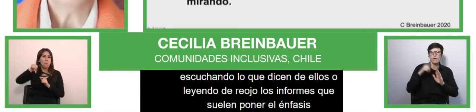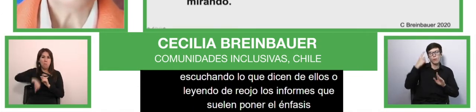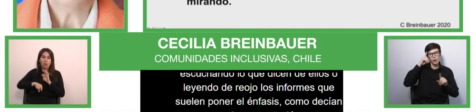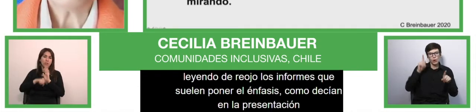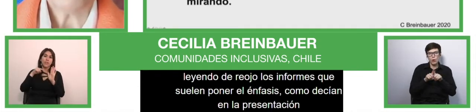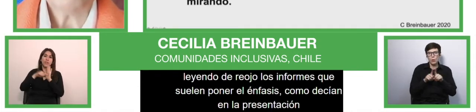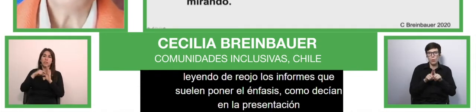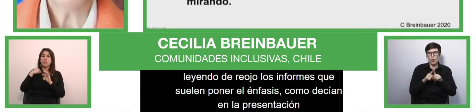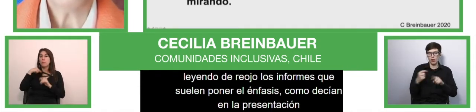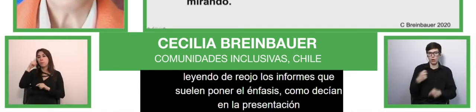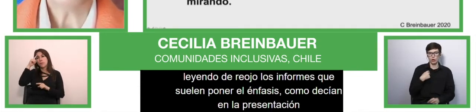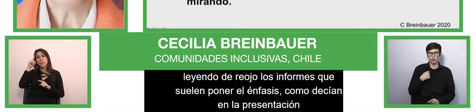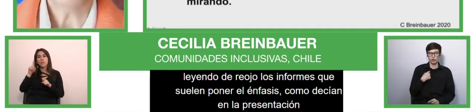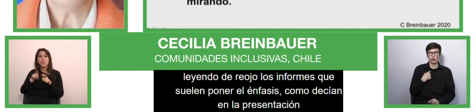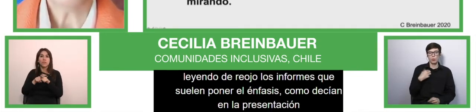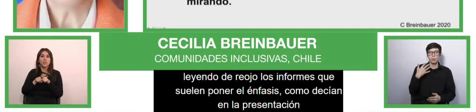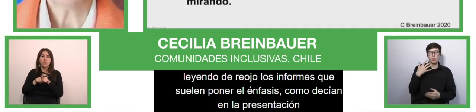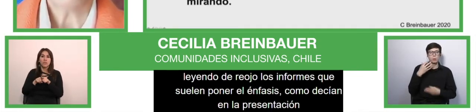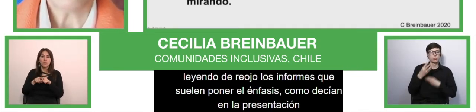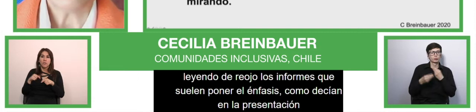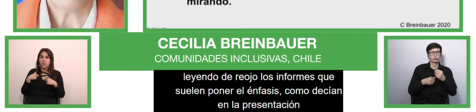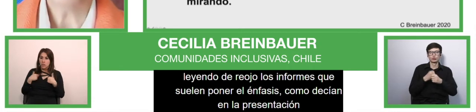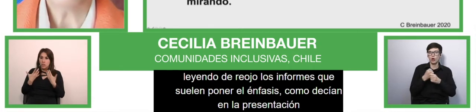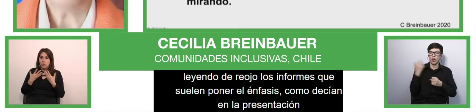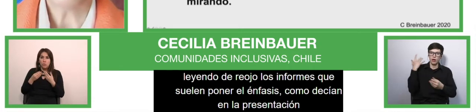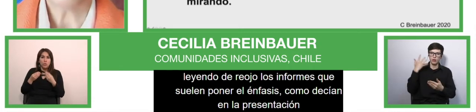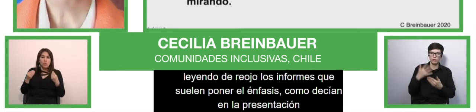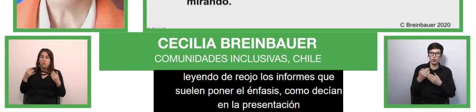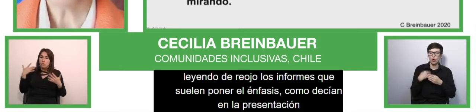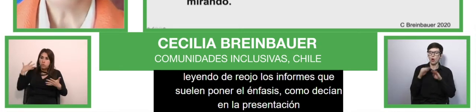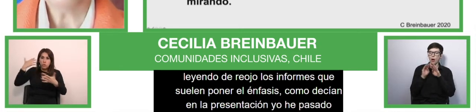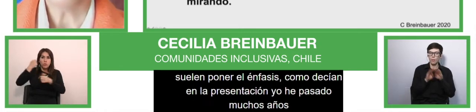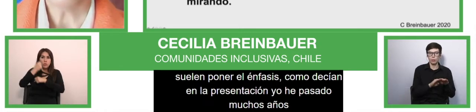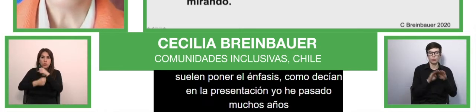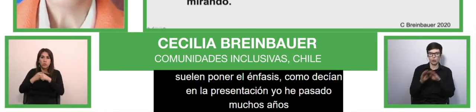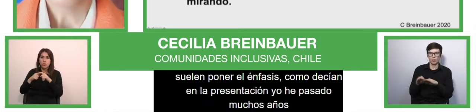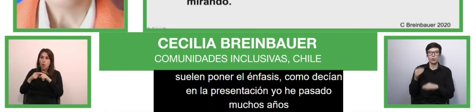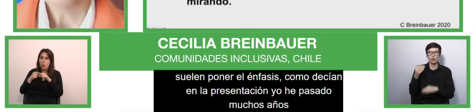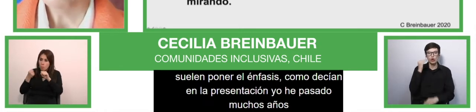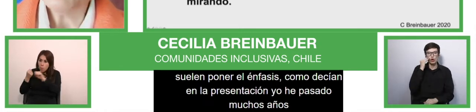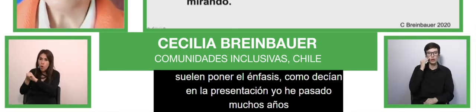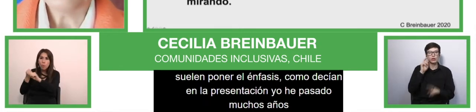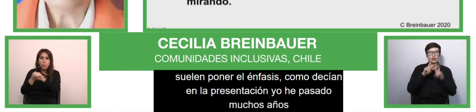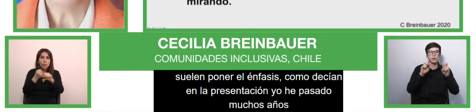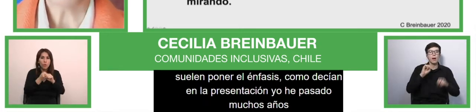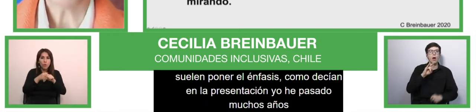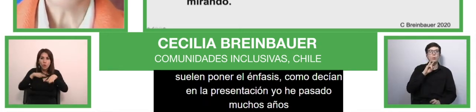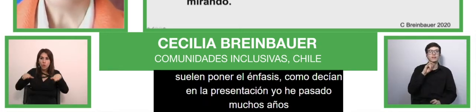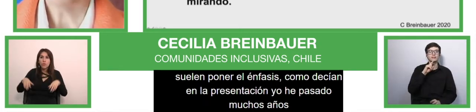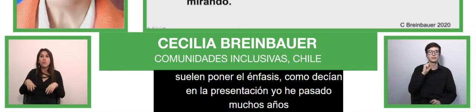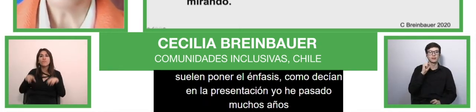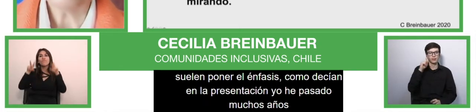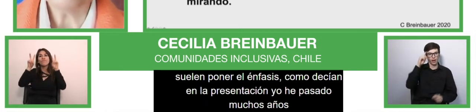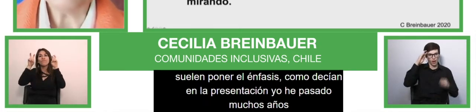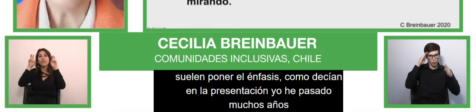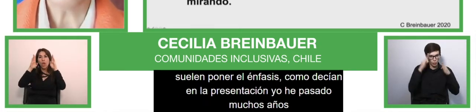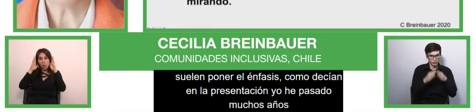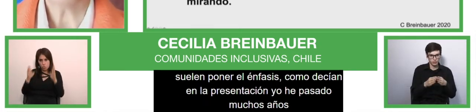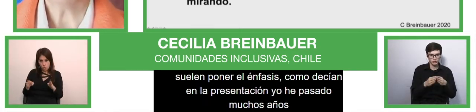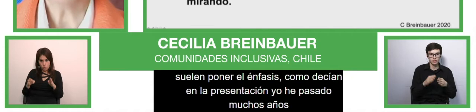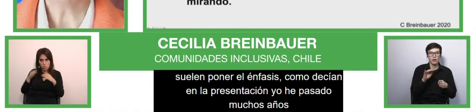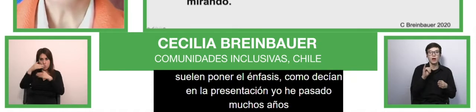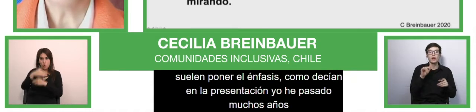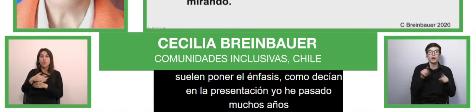he pasado muchos años apoyando a niños en el espectro autista y muchos de ellos aunque no